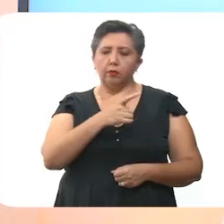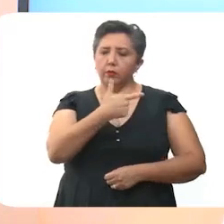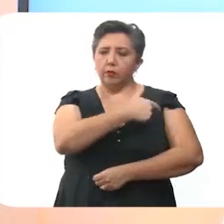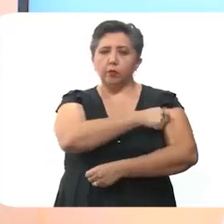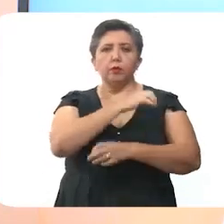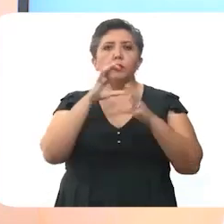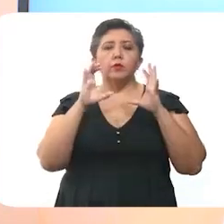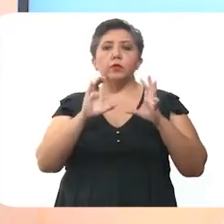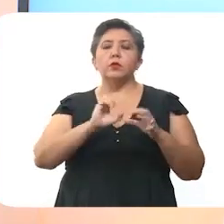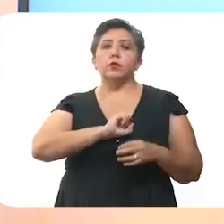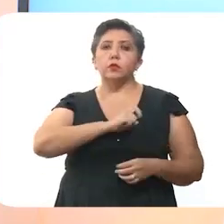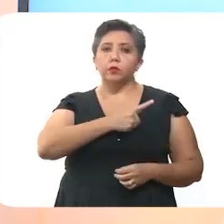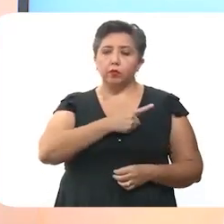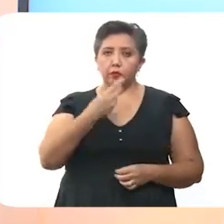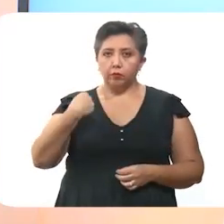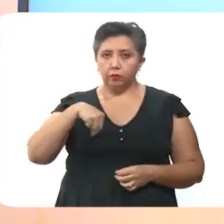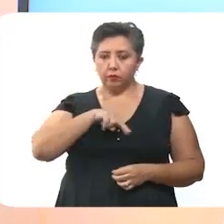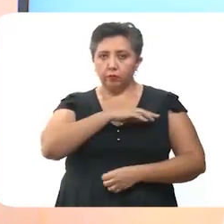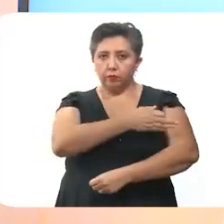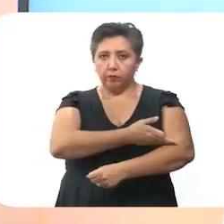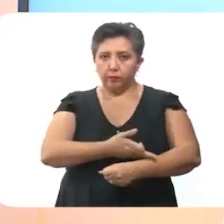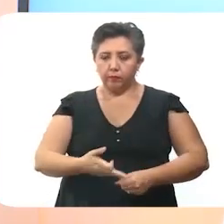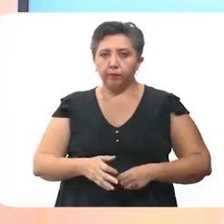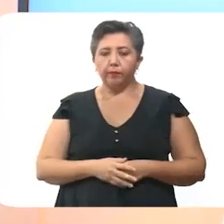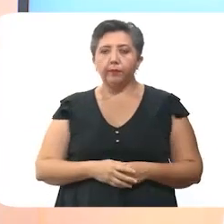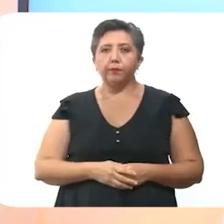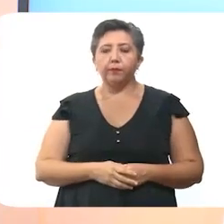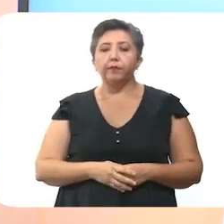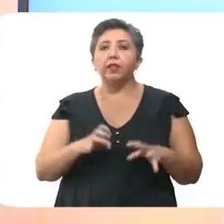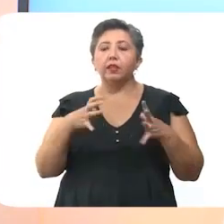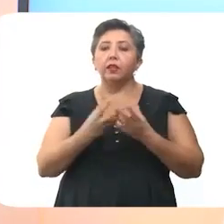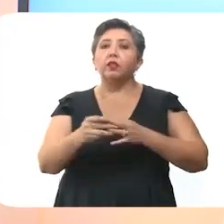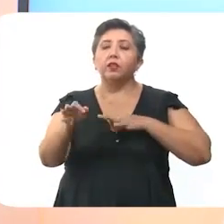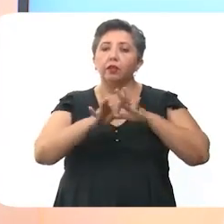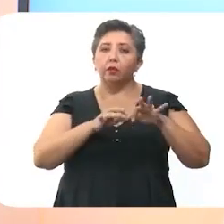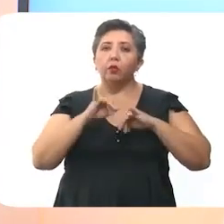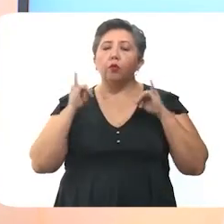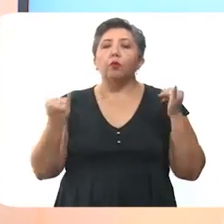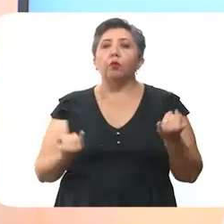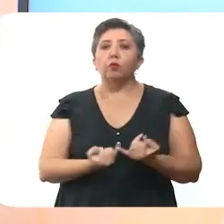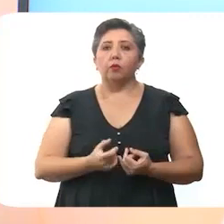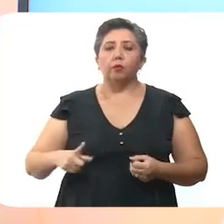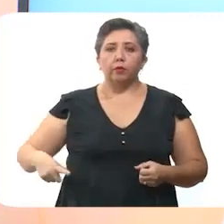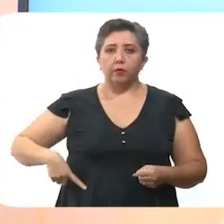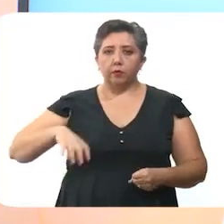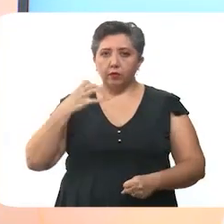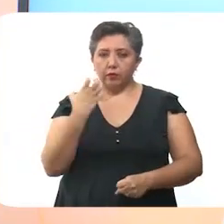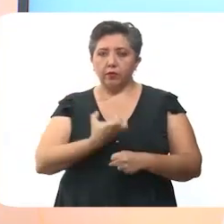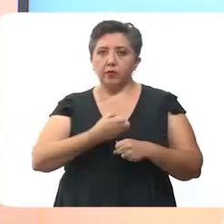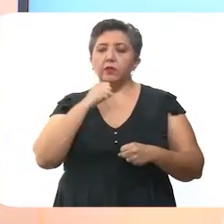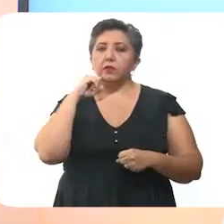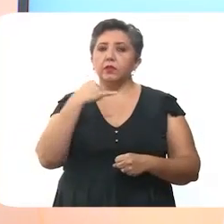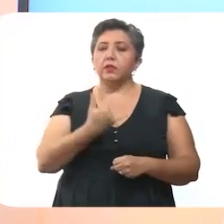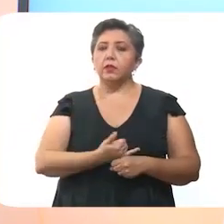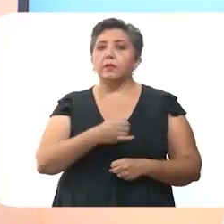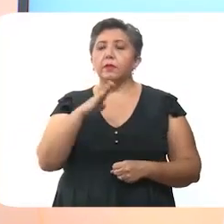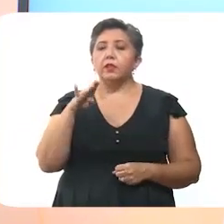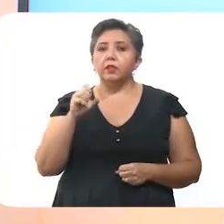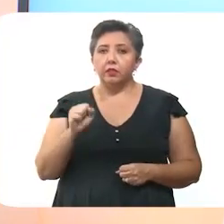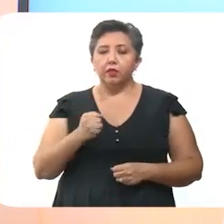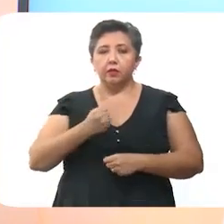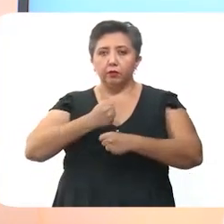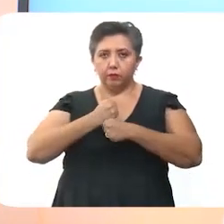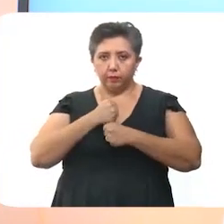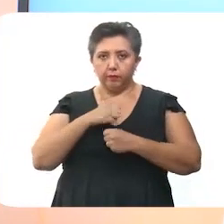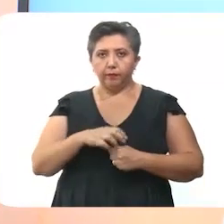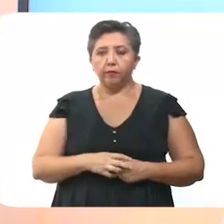para proteger a nuestra salud y la de nuestras familias. Estamos trabajando de manera conjunta el Gobierno del Estado, la Secretaría del Bienestar y las Fuerzas